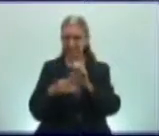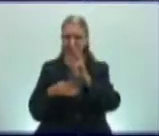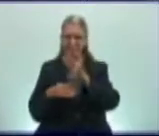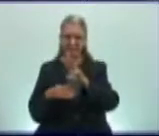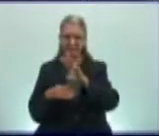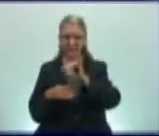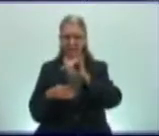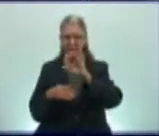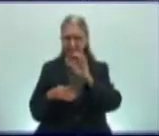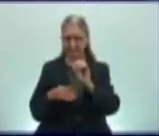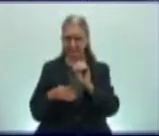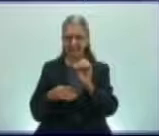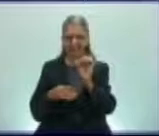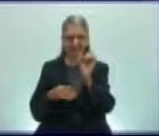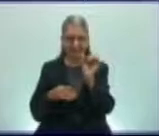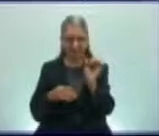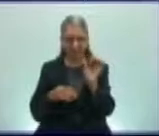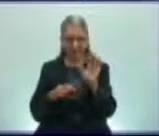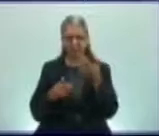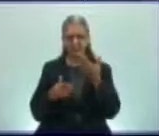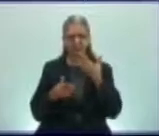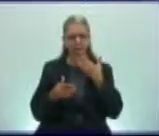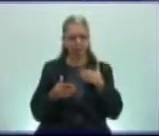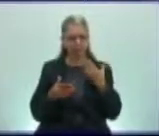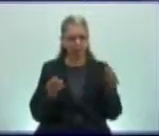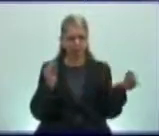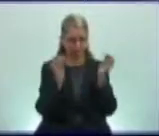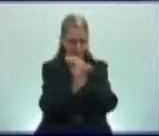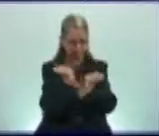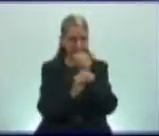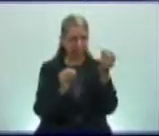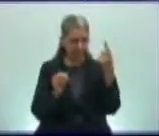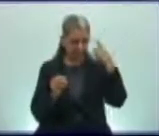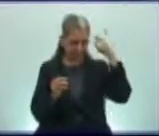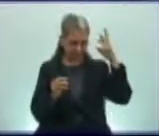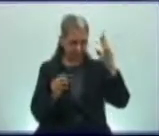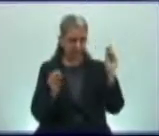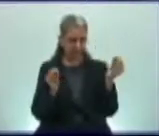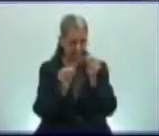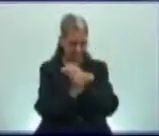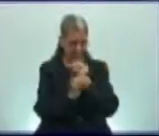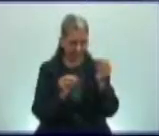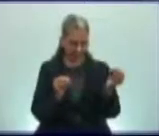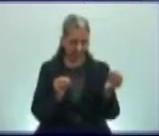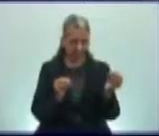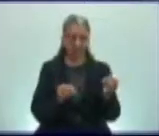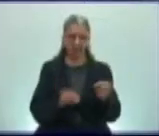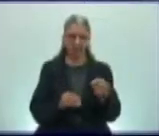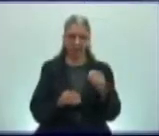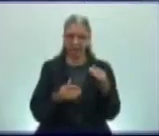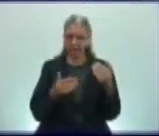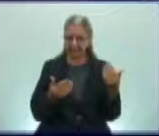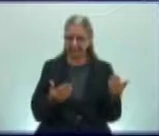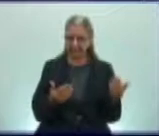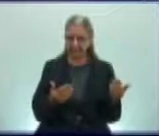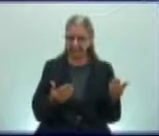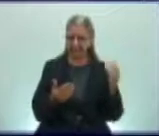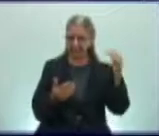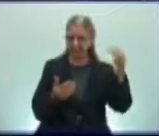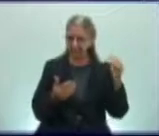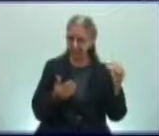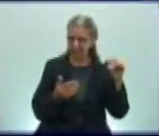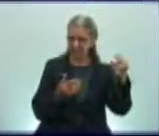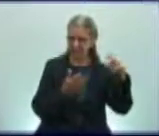De esta manera, como 9,42, que es la longitud de la circunferencia, estaba dividiendo,